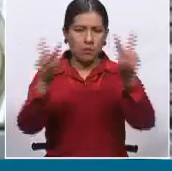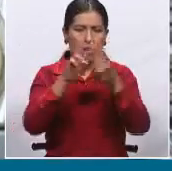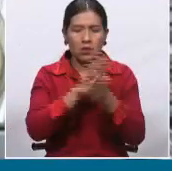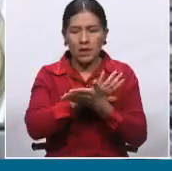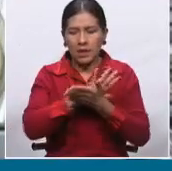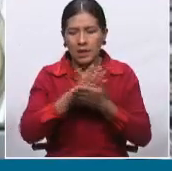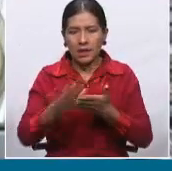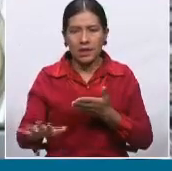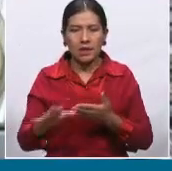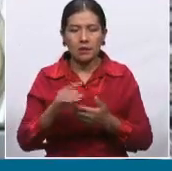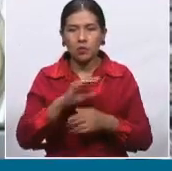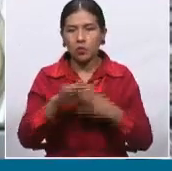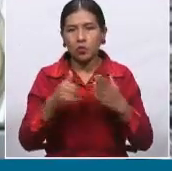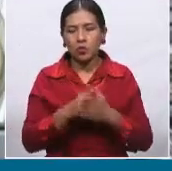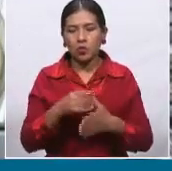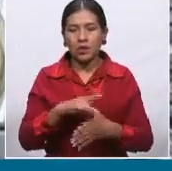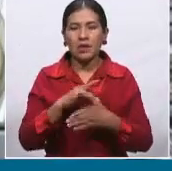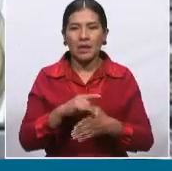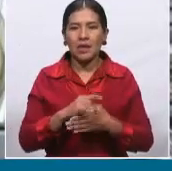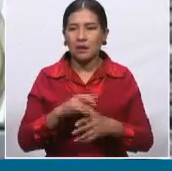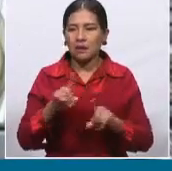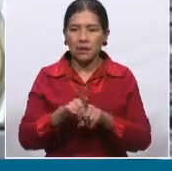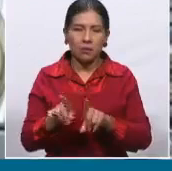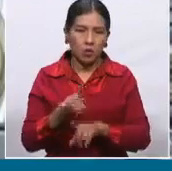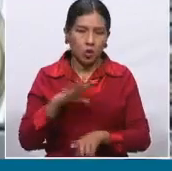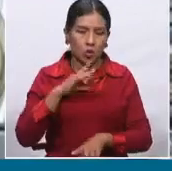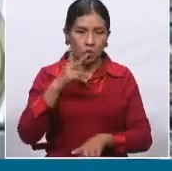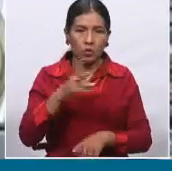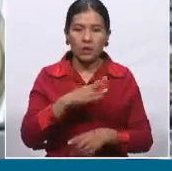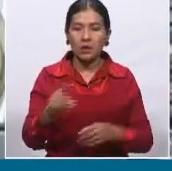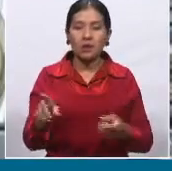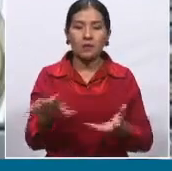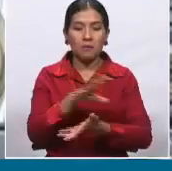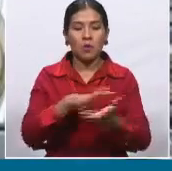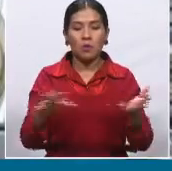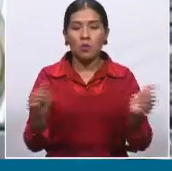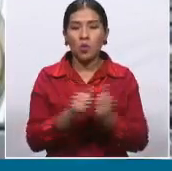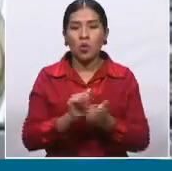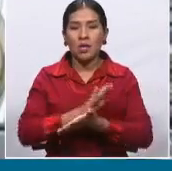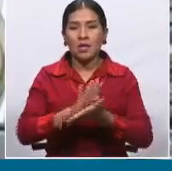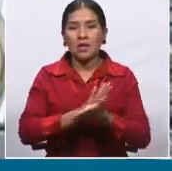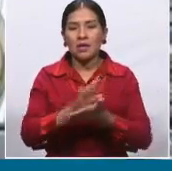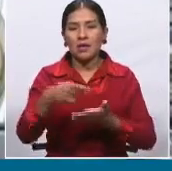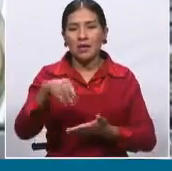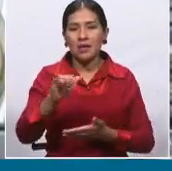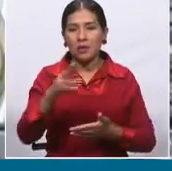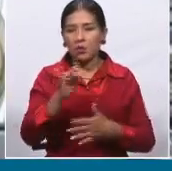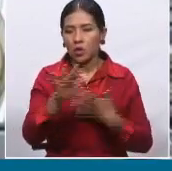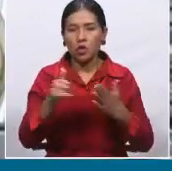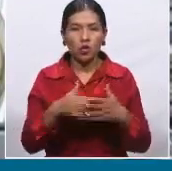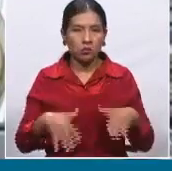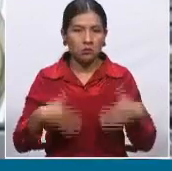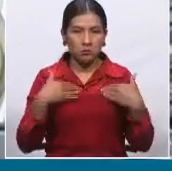en fresco, en charques, carne de lujo, y combinado con la quinoa que tenemos, que tiene una cantidad de